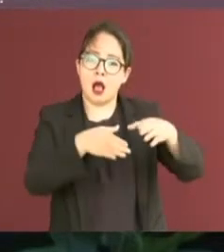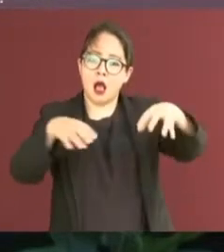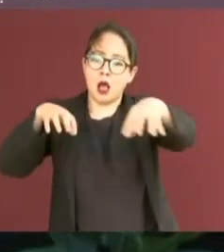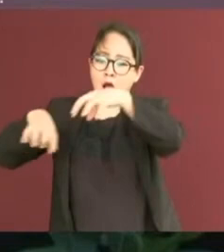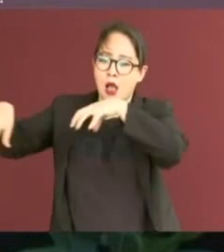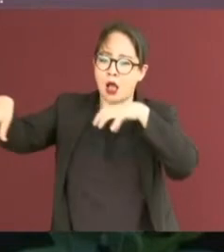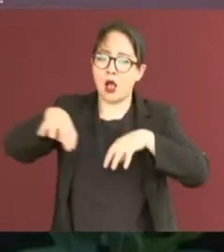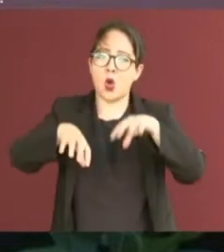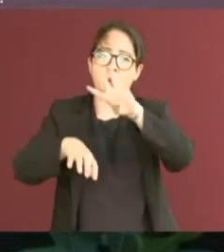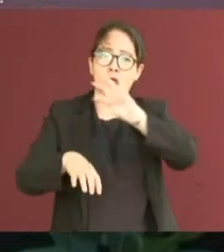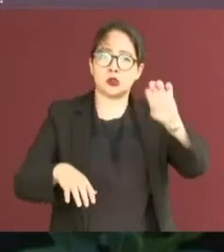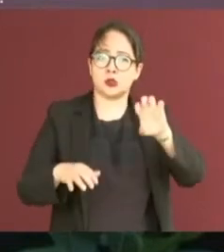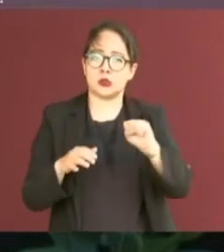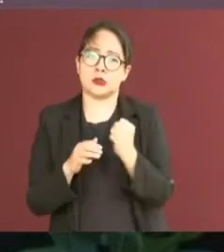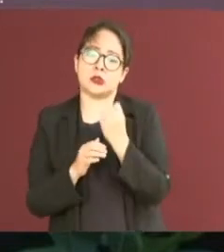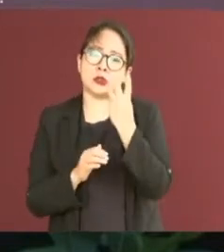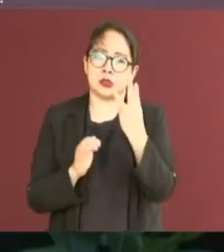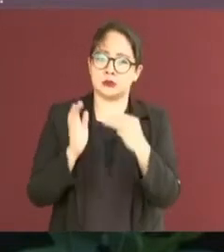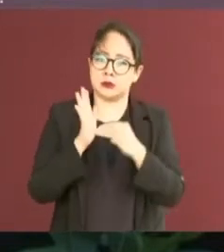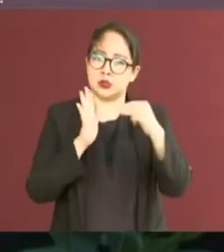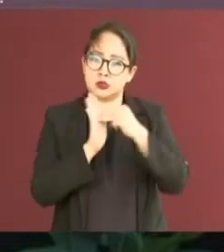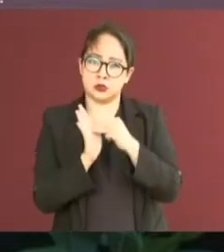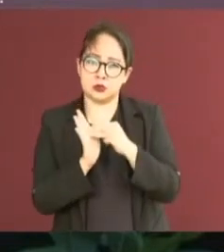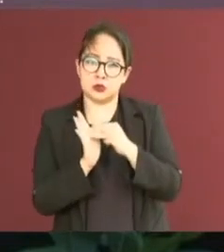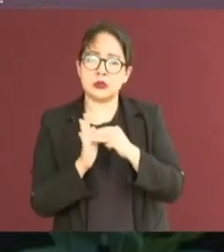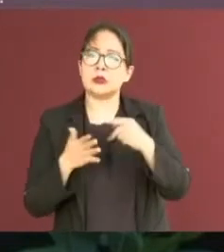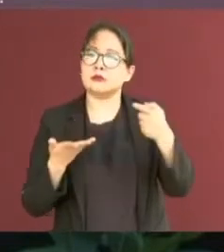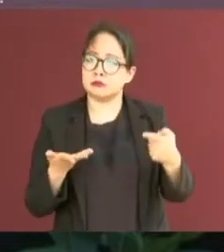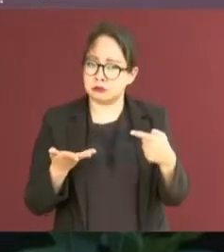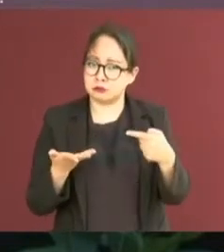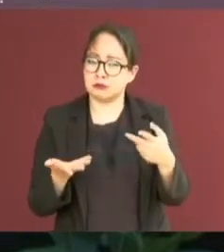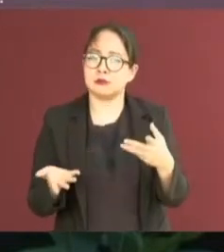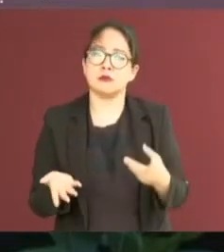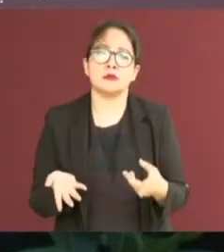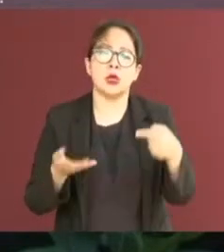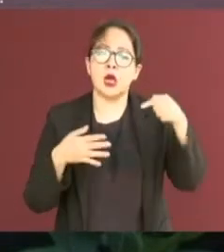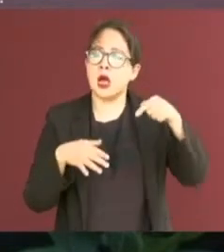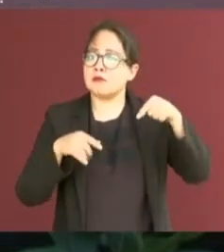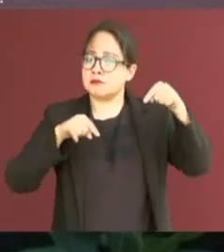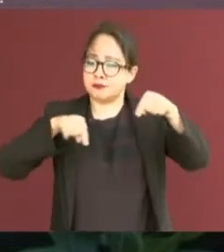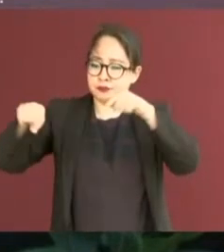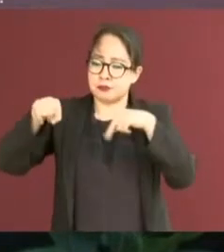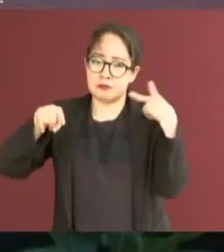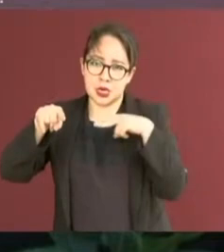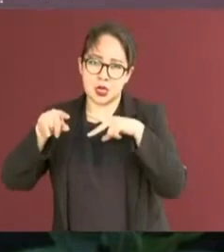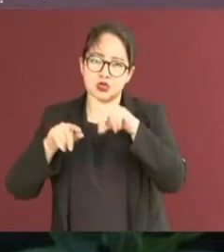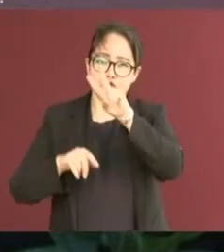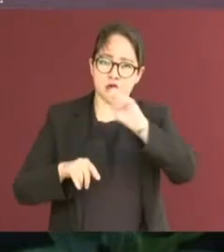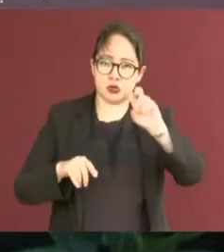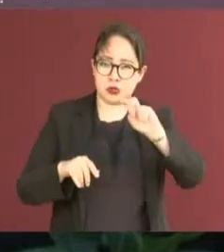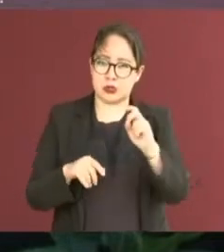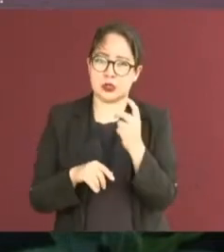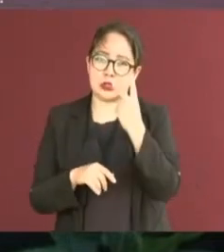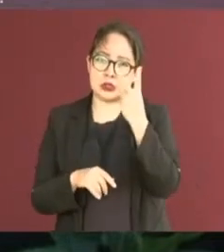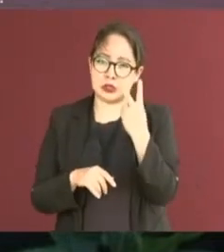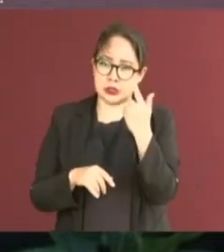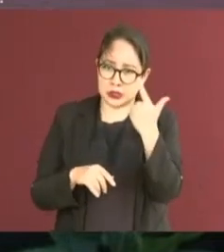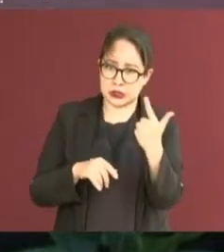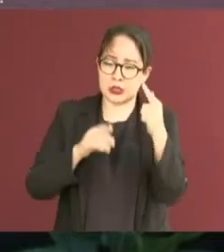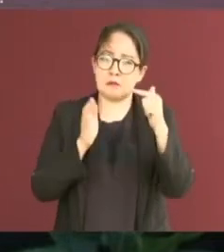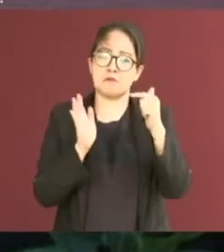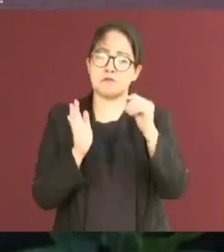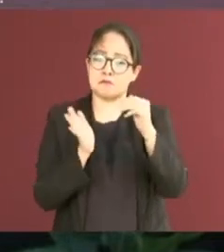466.000.000 se encuentran establecidas, así como esta parcela que vimos hoy, y 237.000.000 están en los